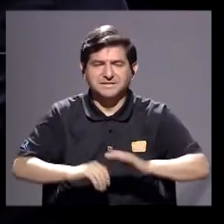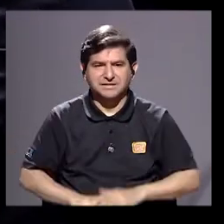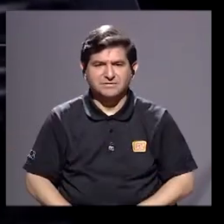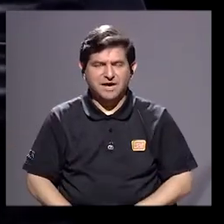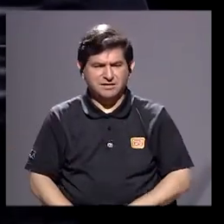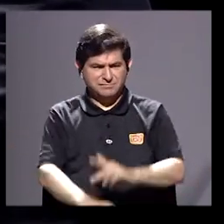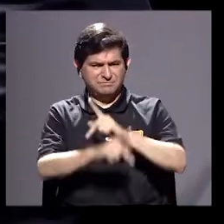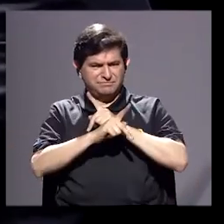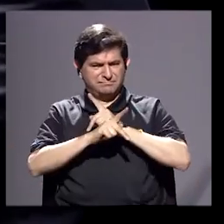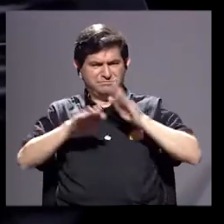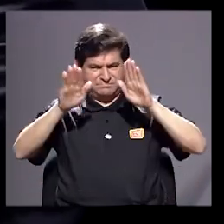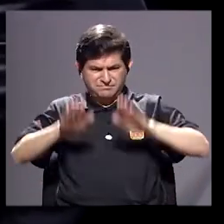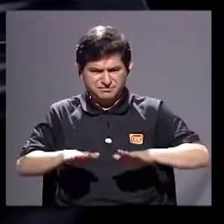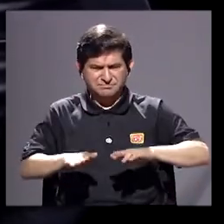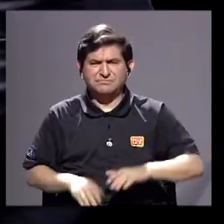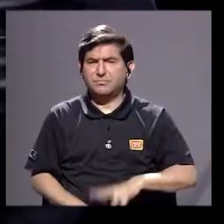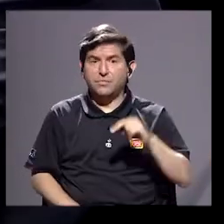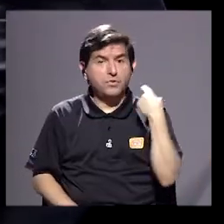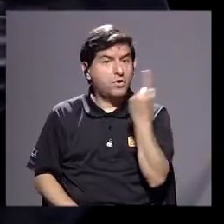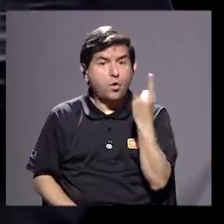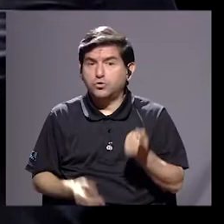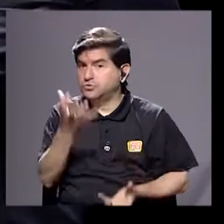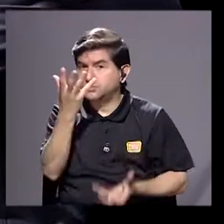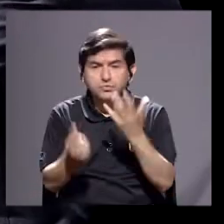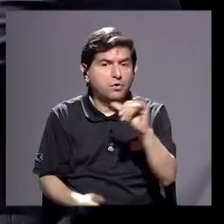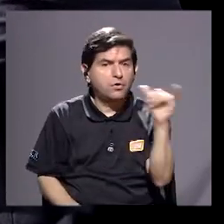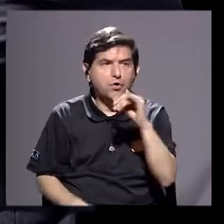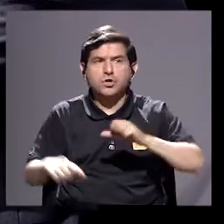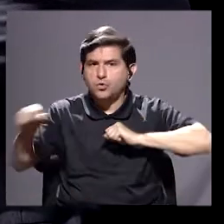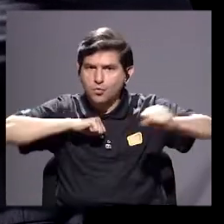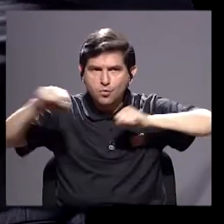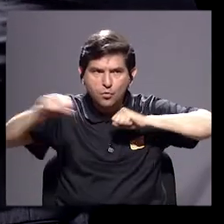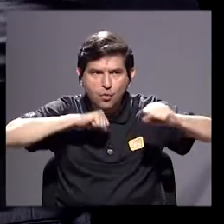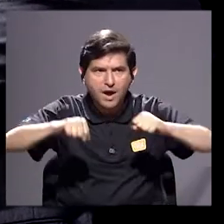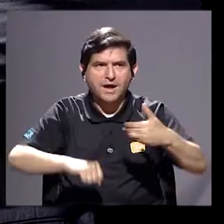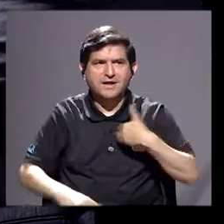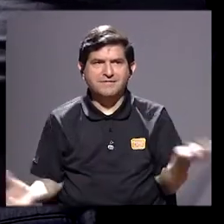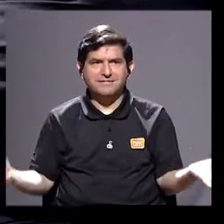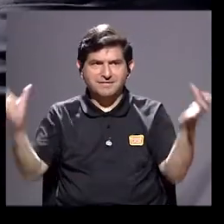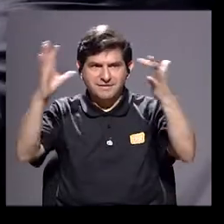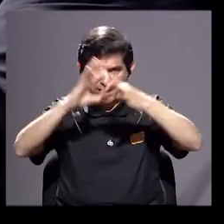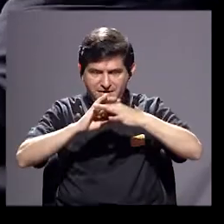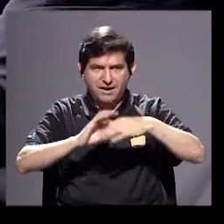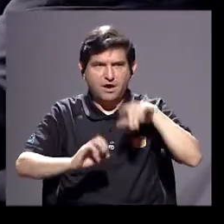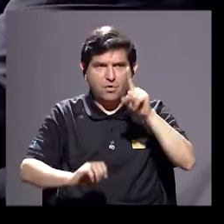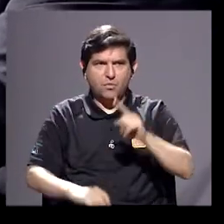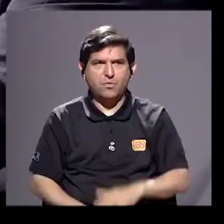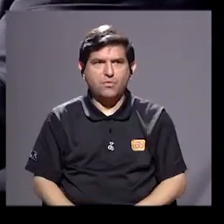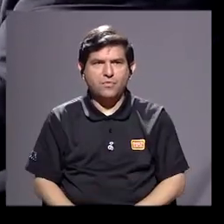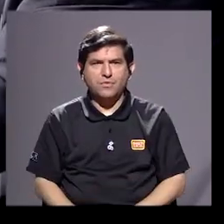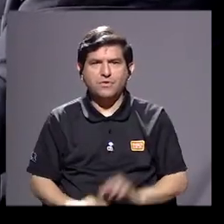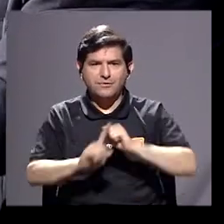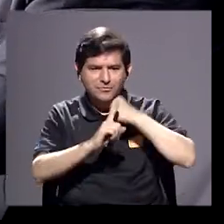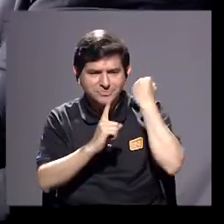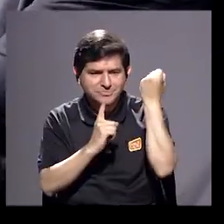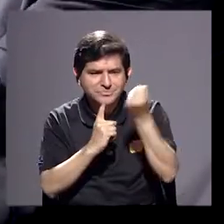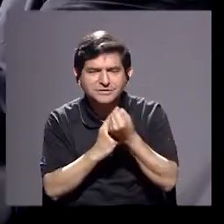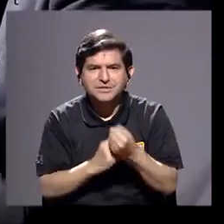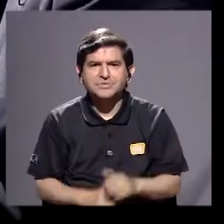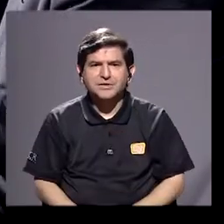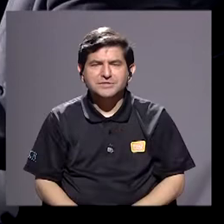esa protección pasiva no sólo sirve para incendios sino que también sirve para sismos porque tiene que ver uno con la compartimentación